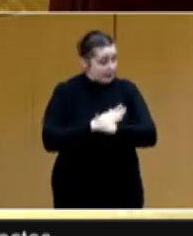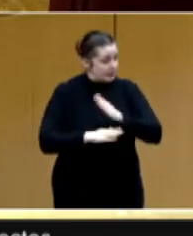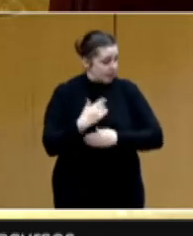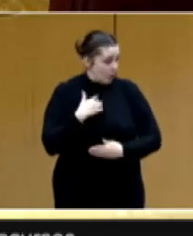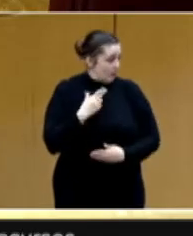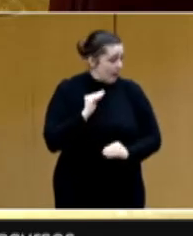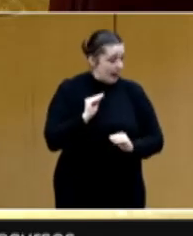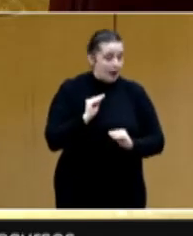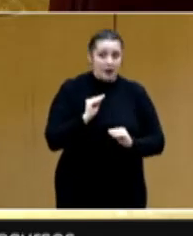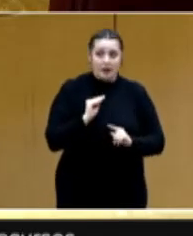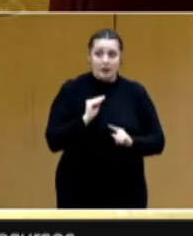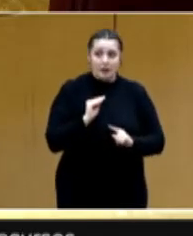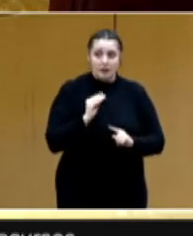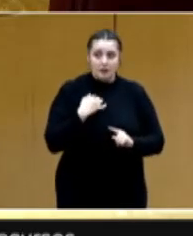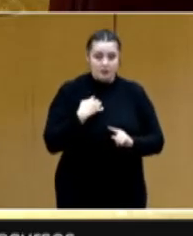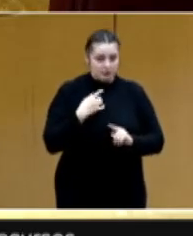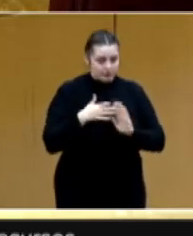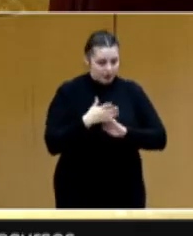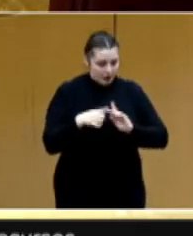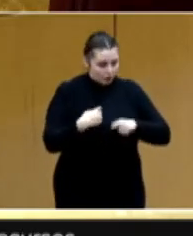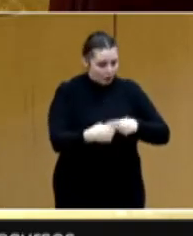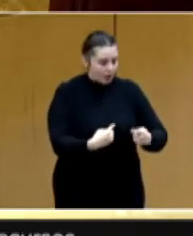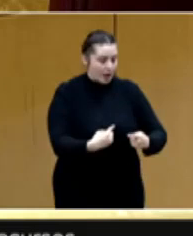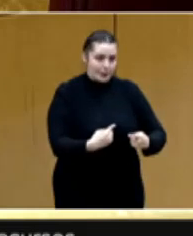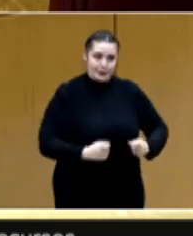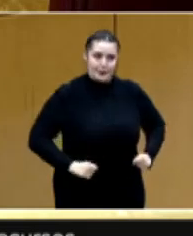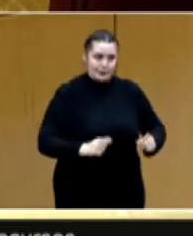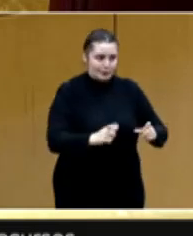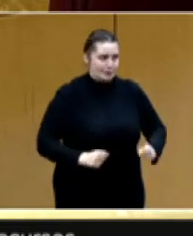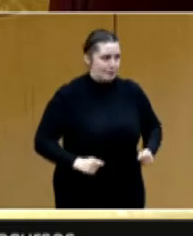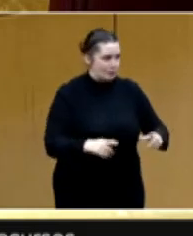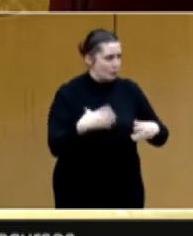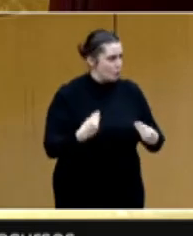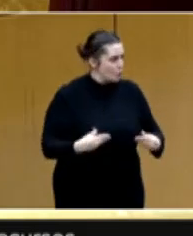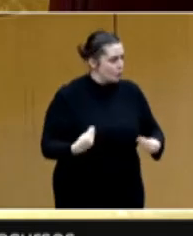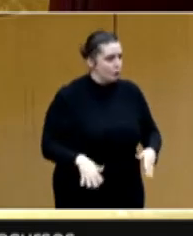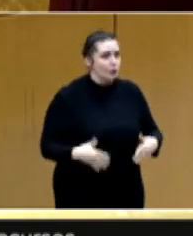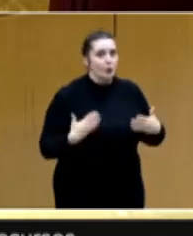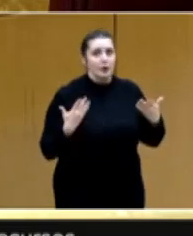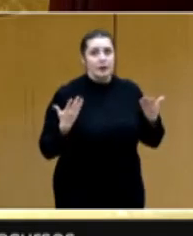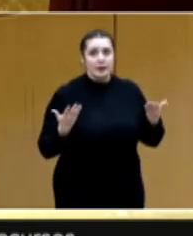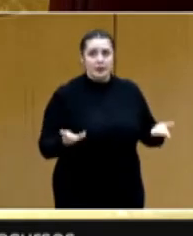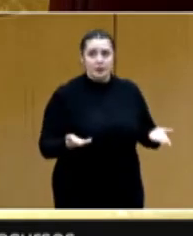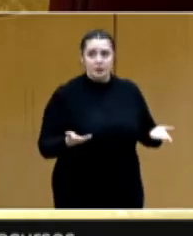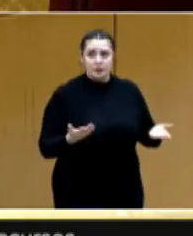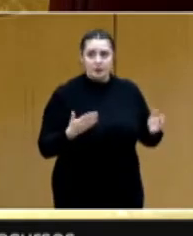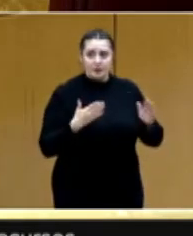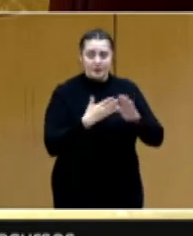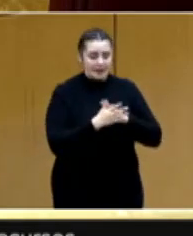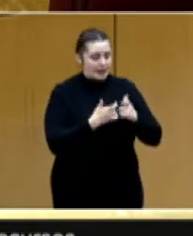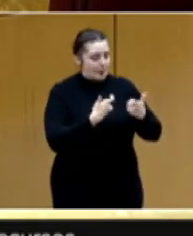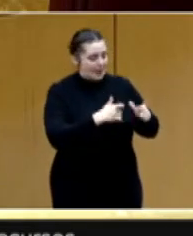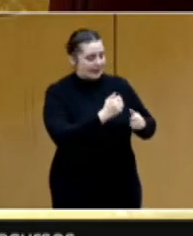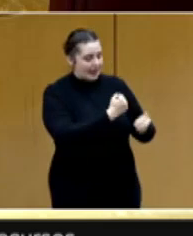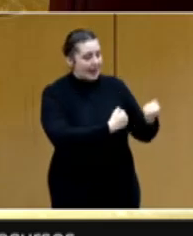la verdad es que el día a día es muy costosa entonces Bueno pues ese área económica que